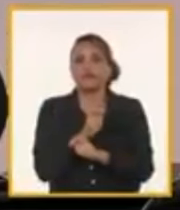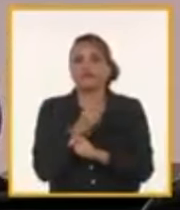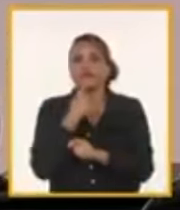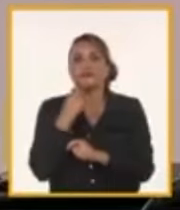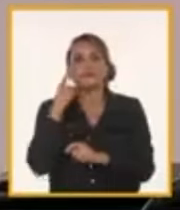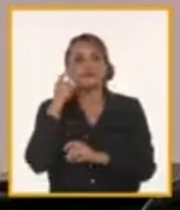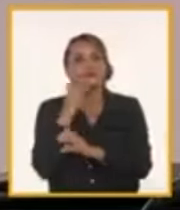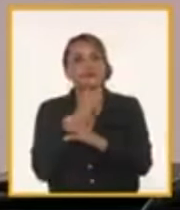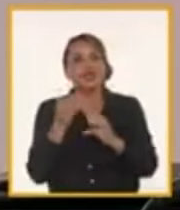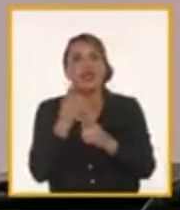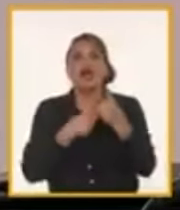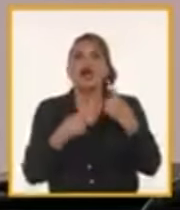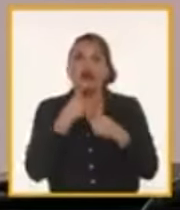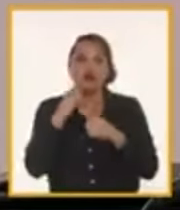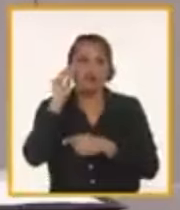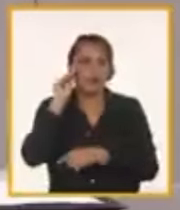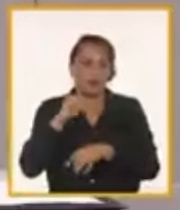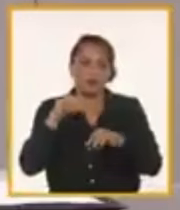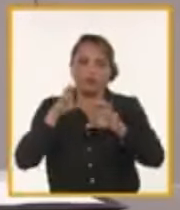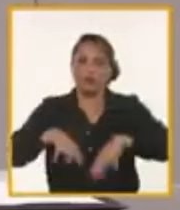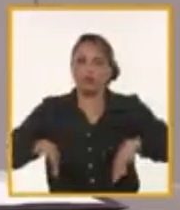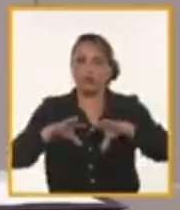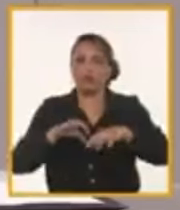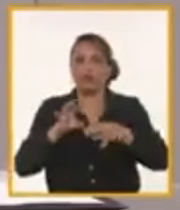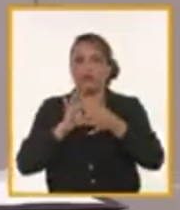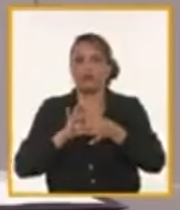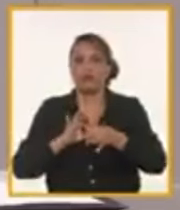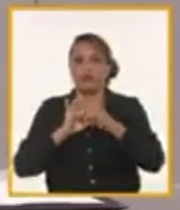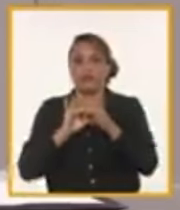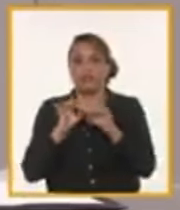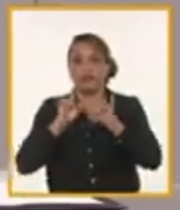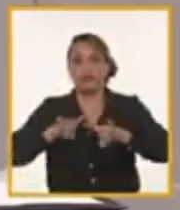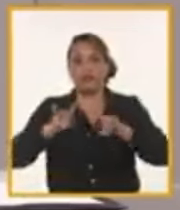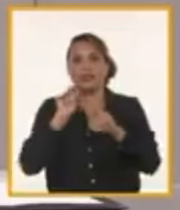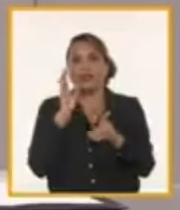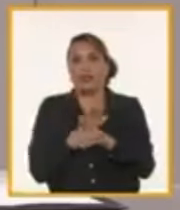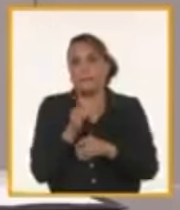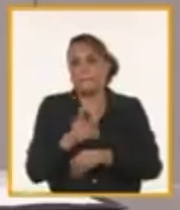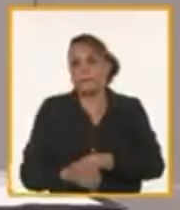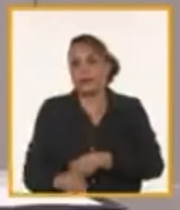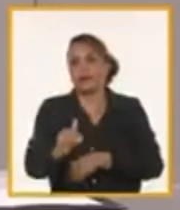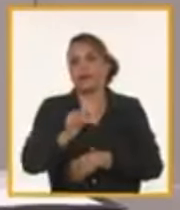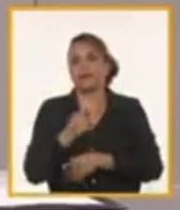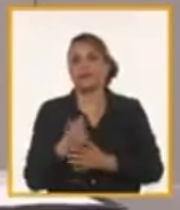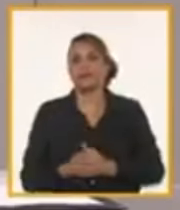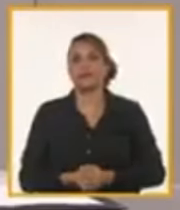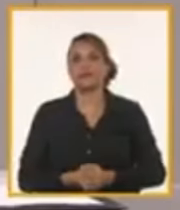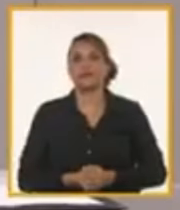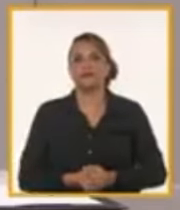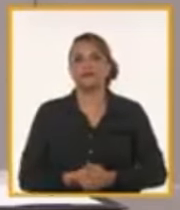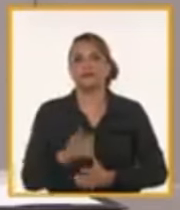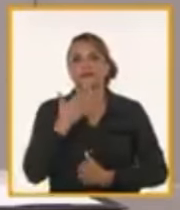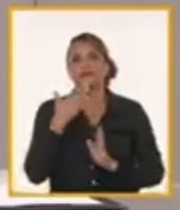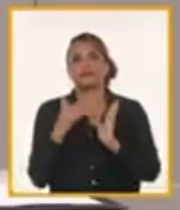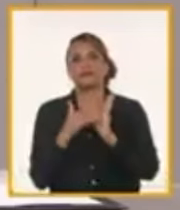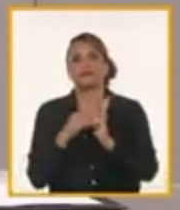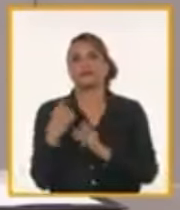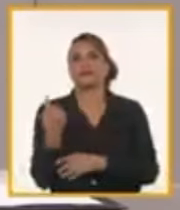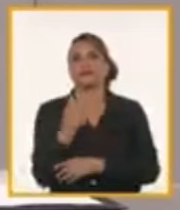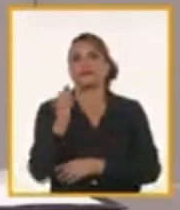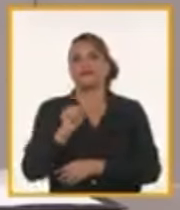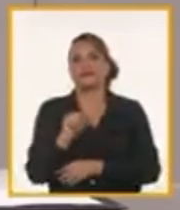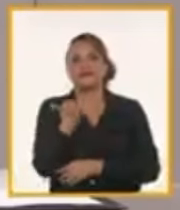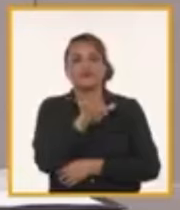ciencia aún en las condiciones de una de una universidad que está empezando realmente a surgir Bueno buenas tardes rande y a los televidentes y